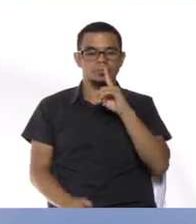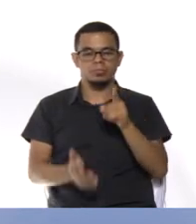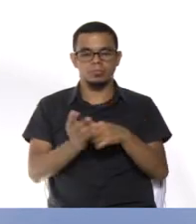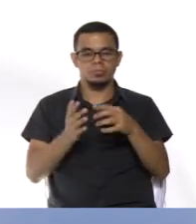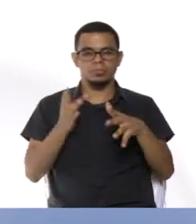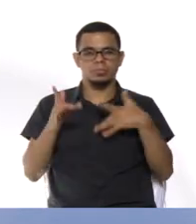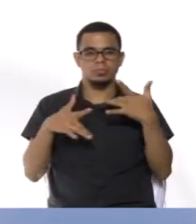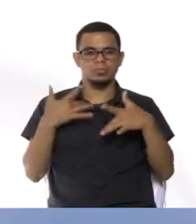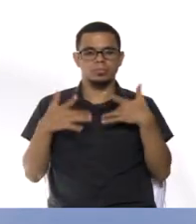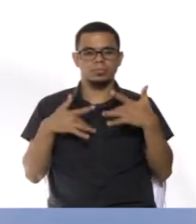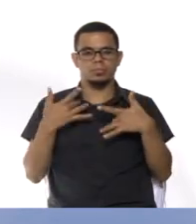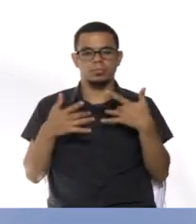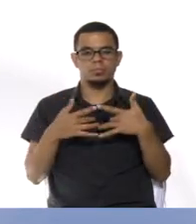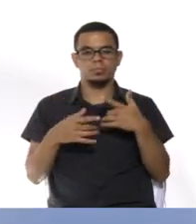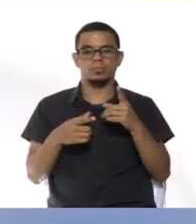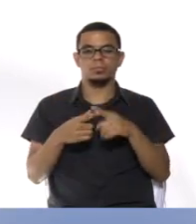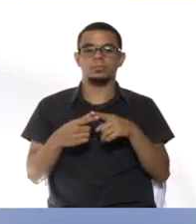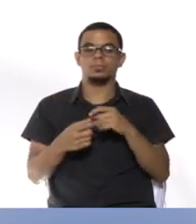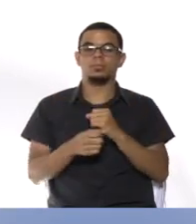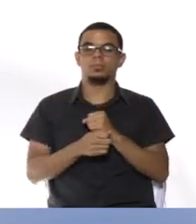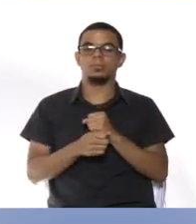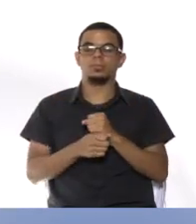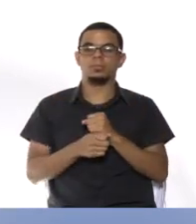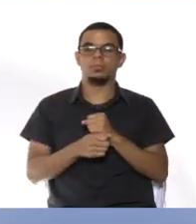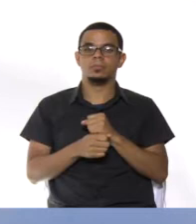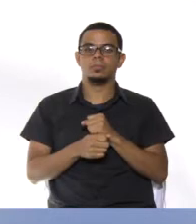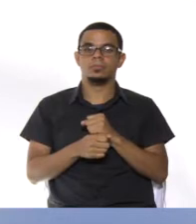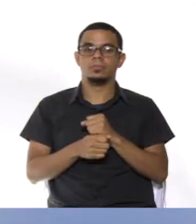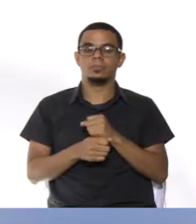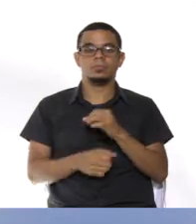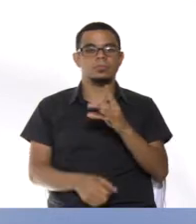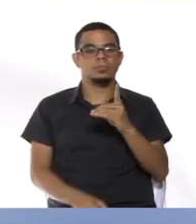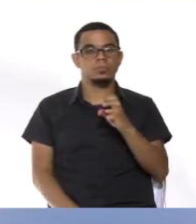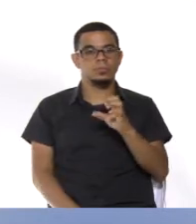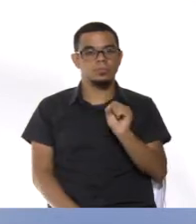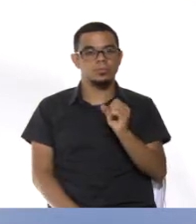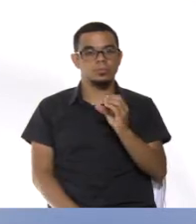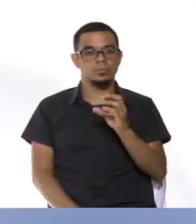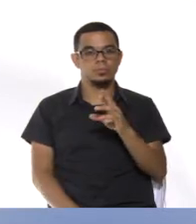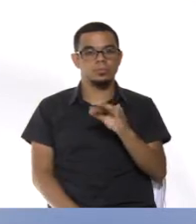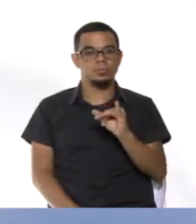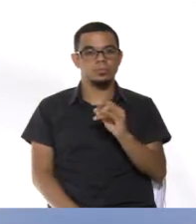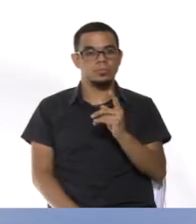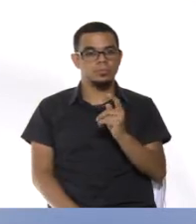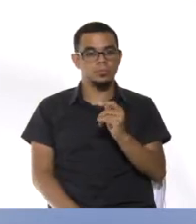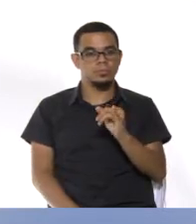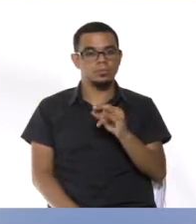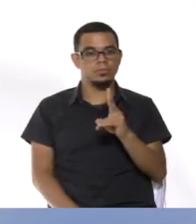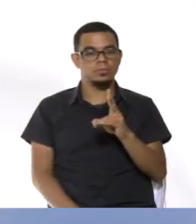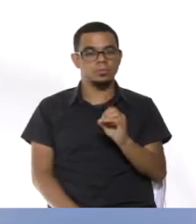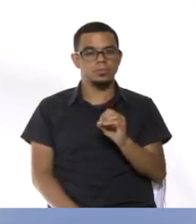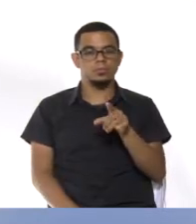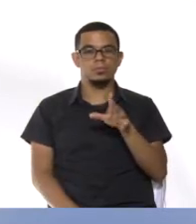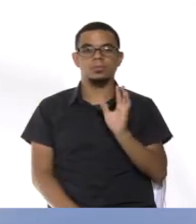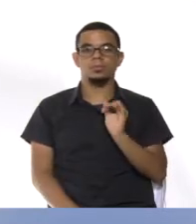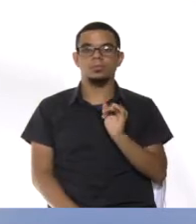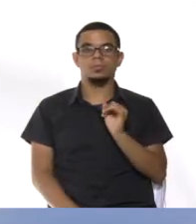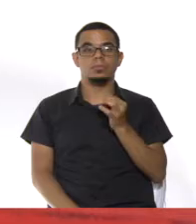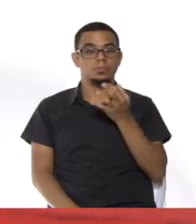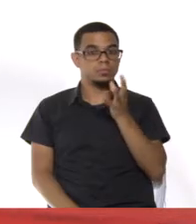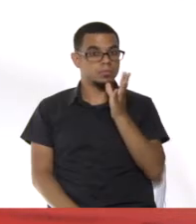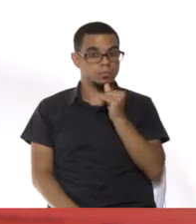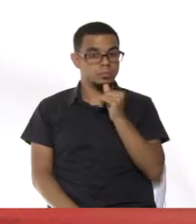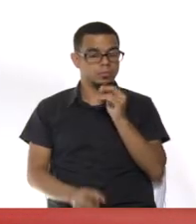esa actividad que estamos realizando. En este caso, la receta, tenemos todo lo que nosotros necesitamos. No tenemos un título, puede ser